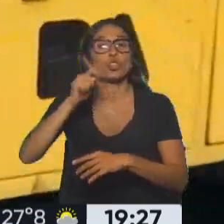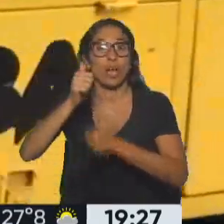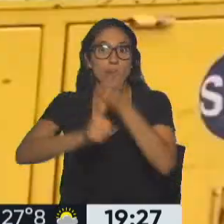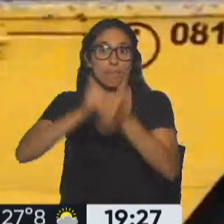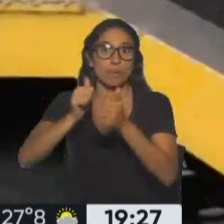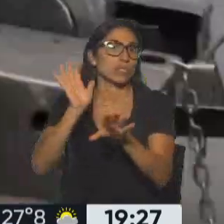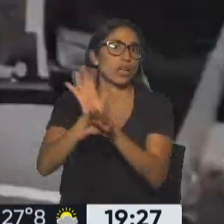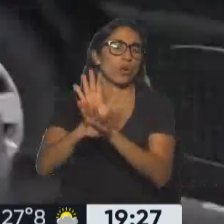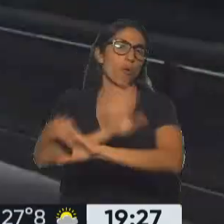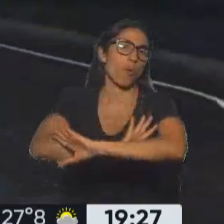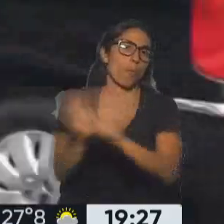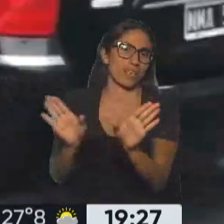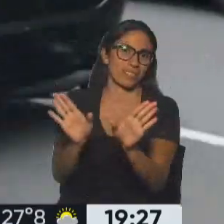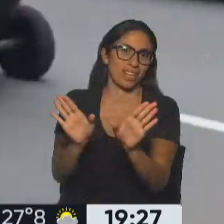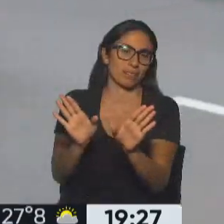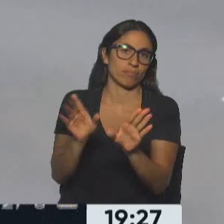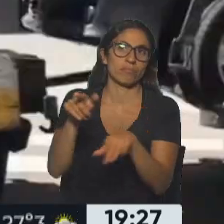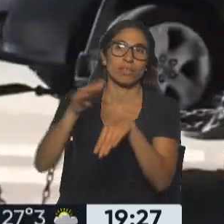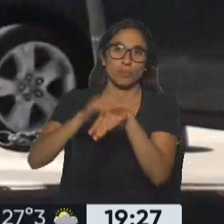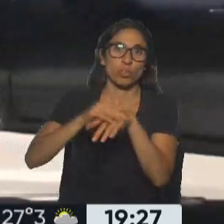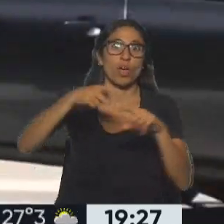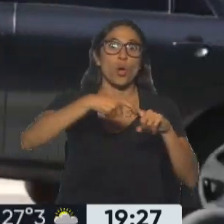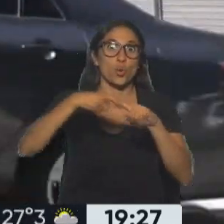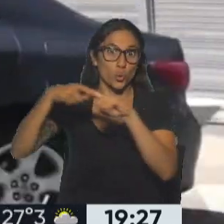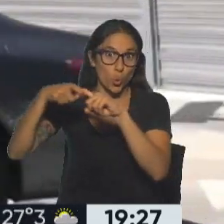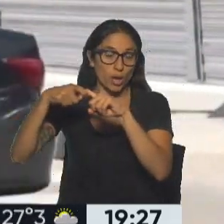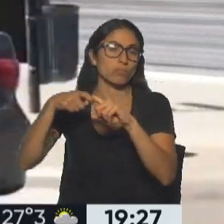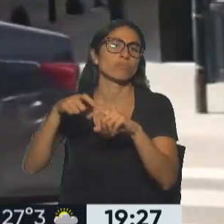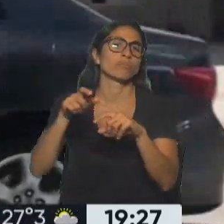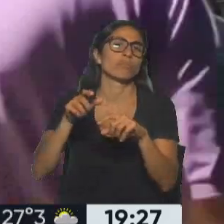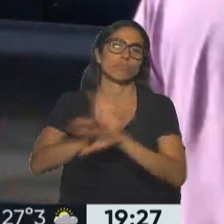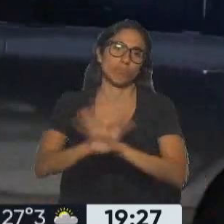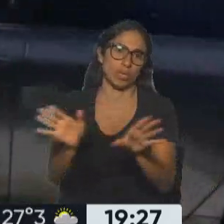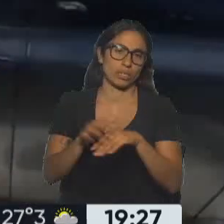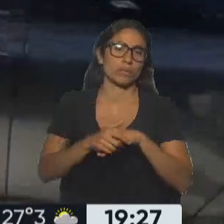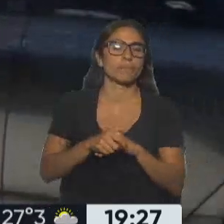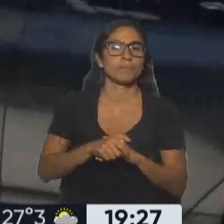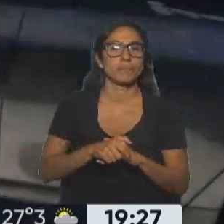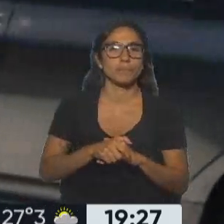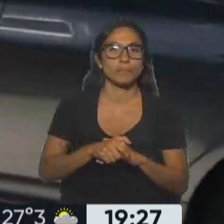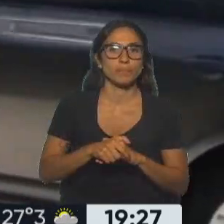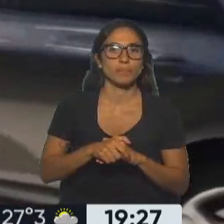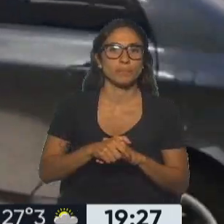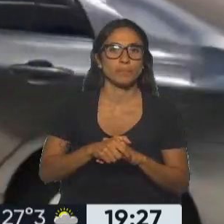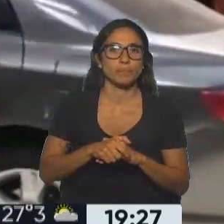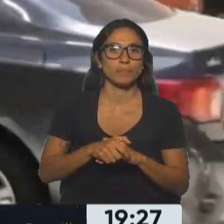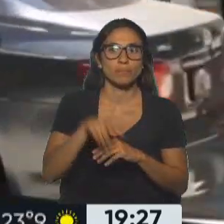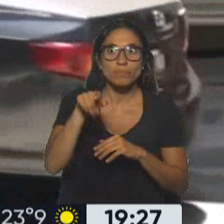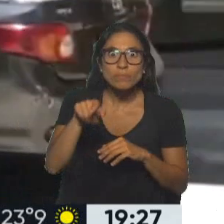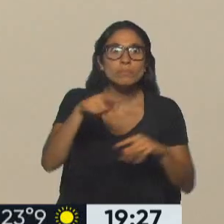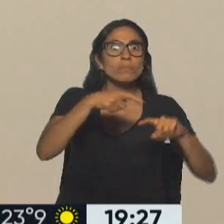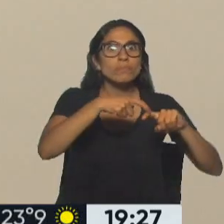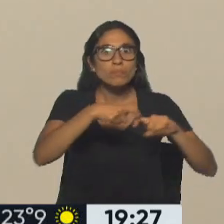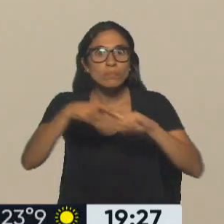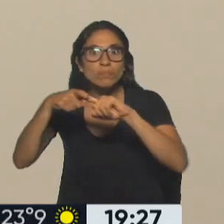maneja las grúas de acarreo de vehículos en la ciudad de Buenos Aires la casa de remoción de acarreo que